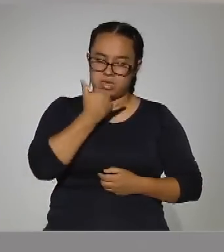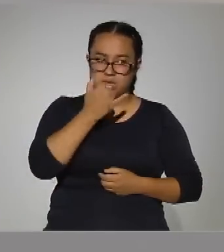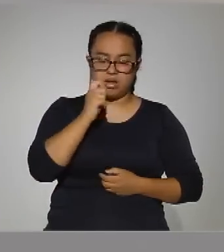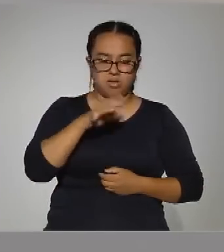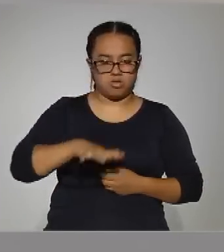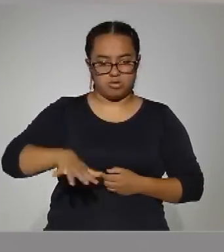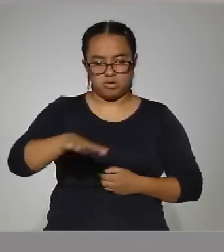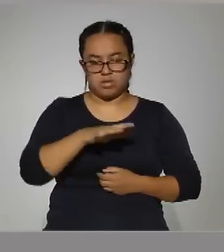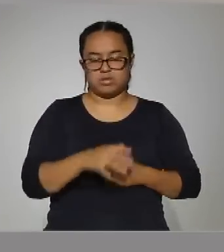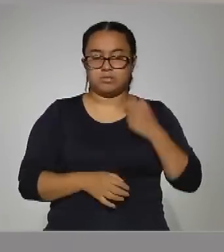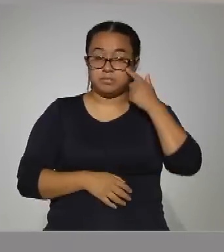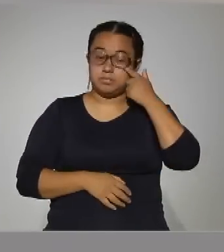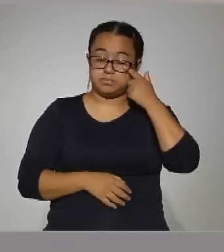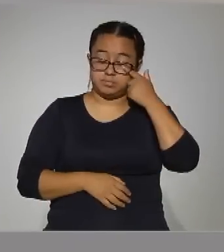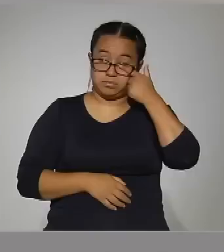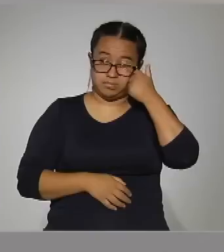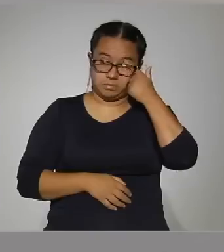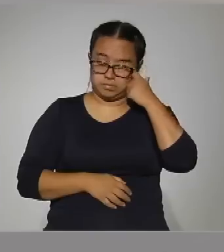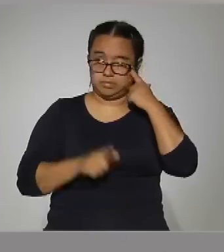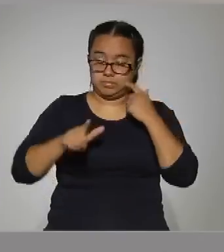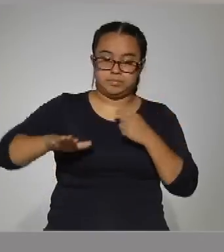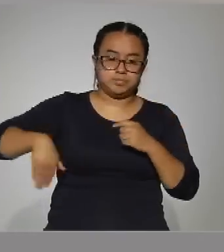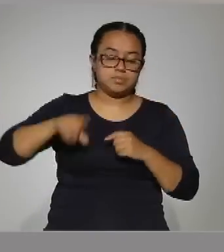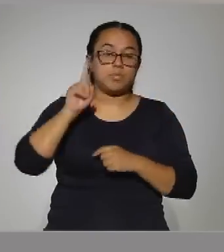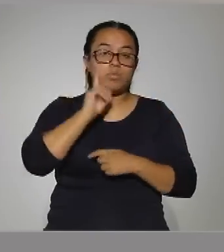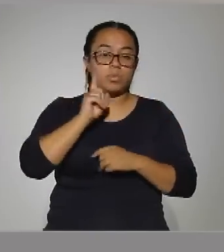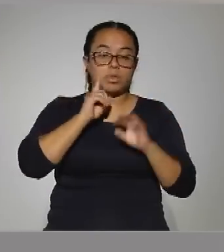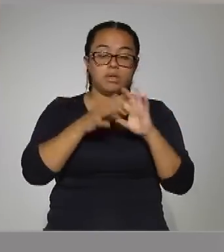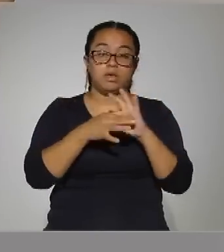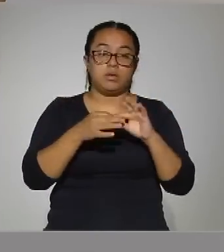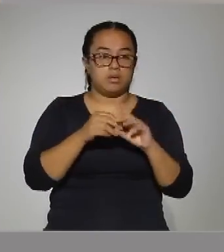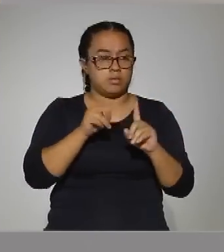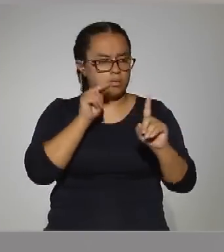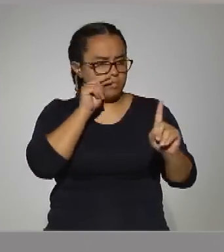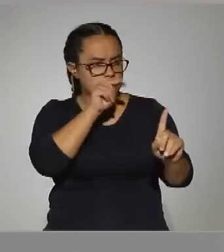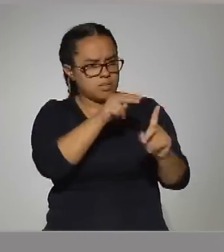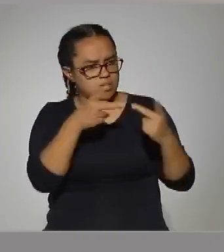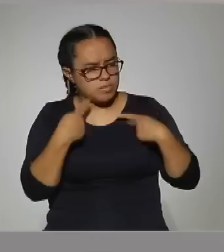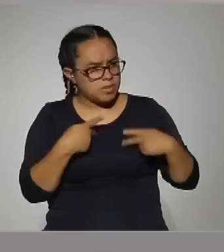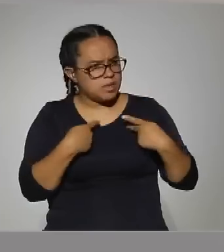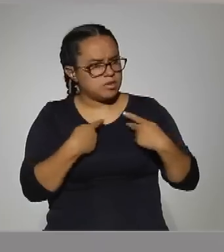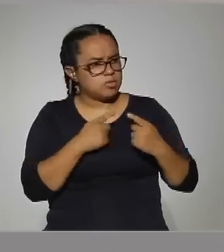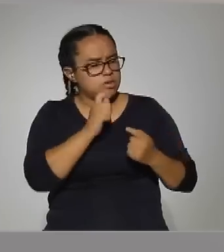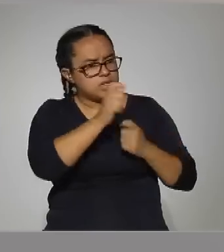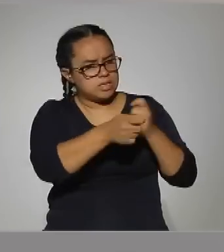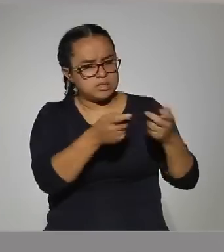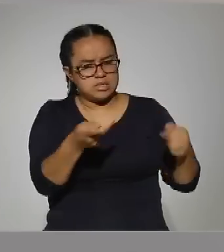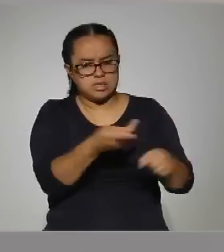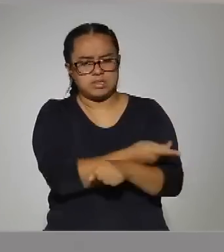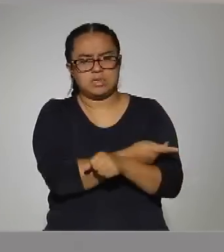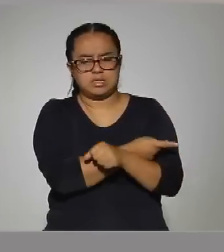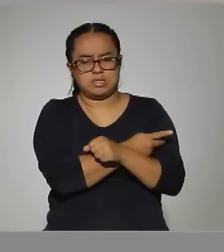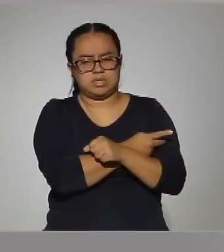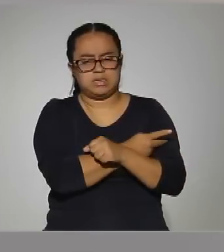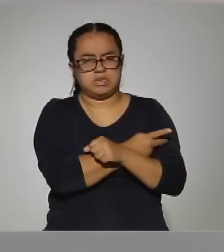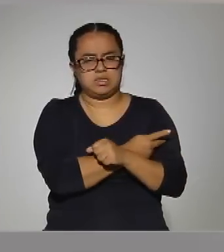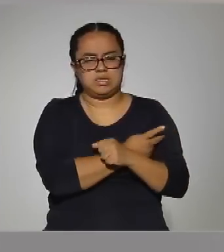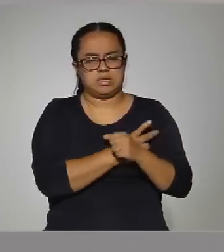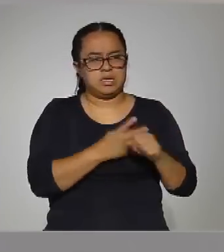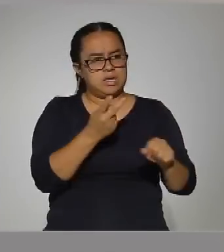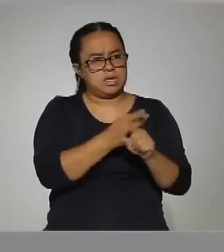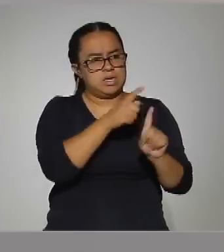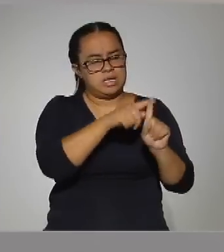entorno. Hablabas hace un momento de esta mujer que de pronto ve en el otro lo que le está pasando, ¿no? La persona que